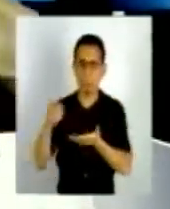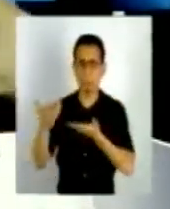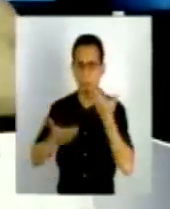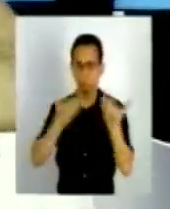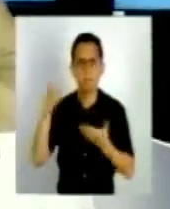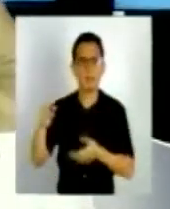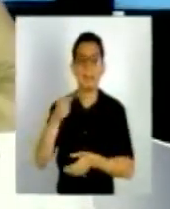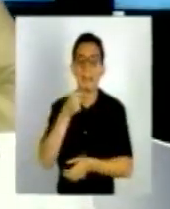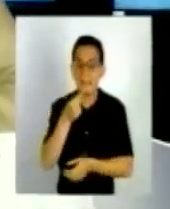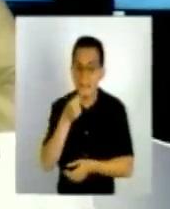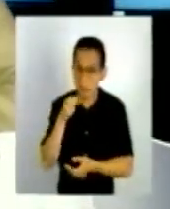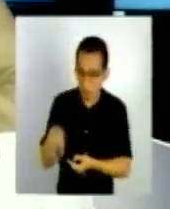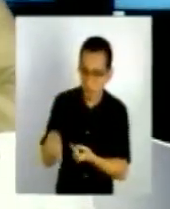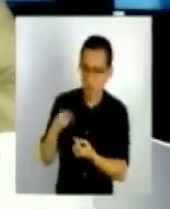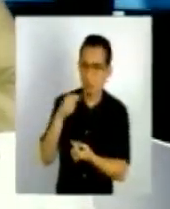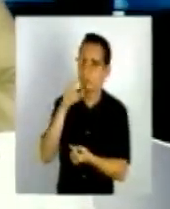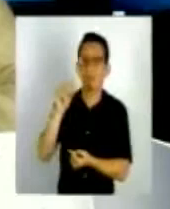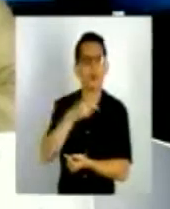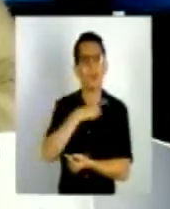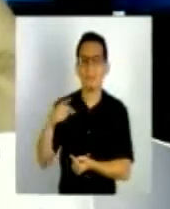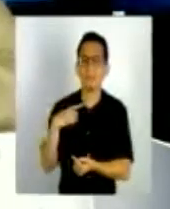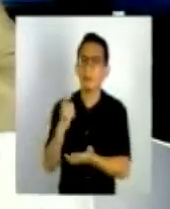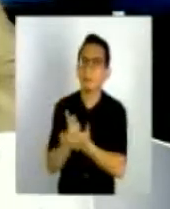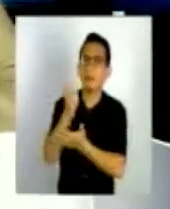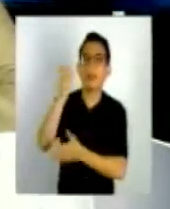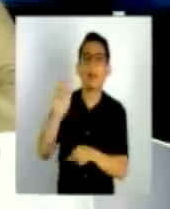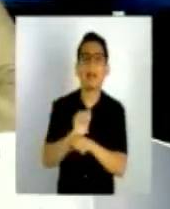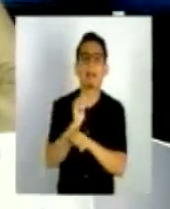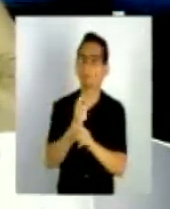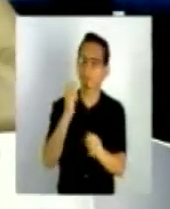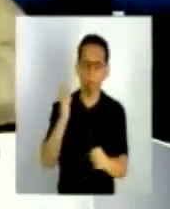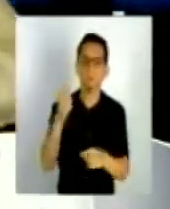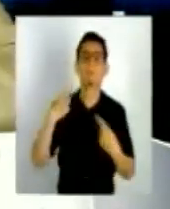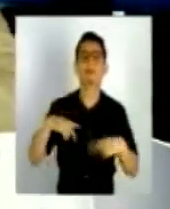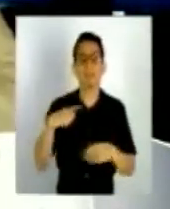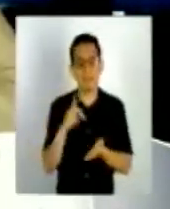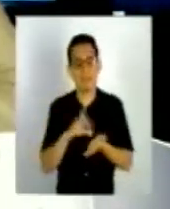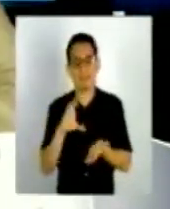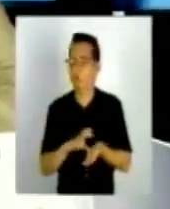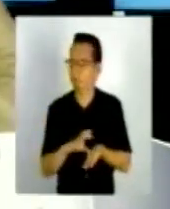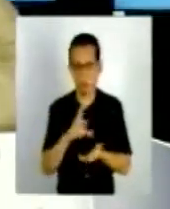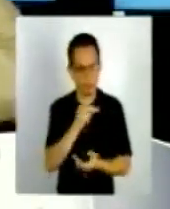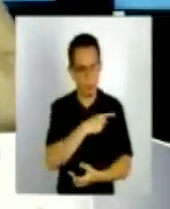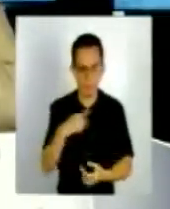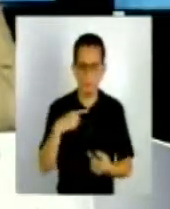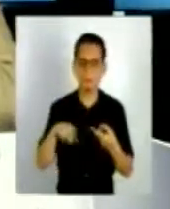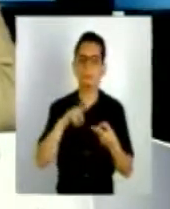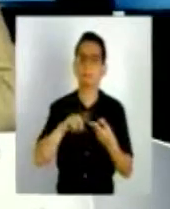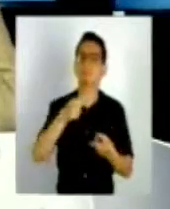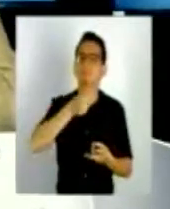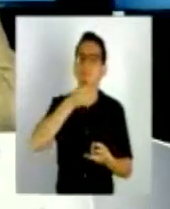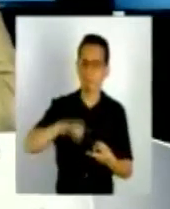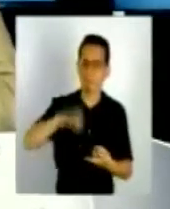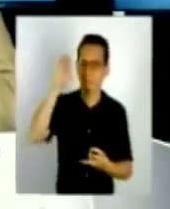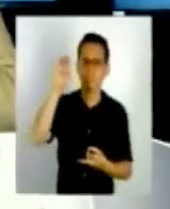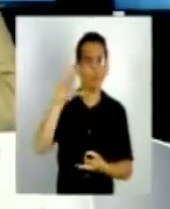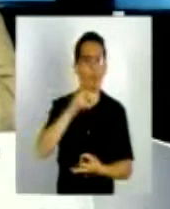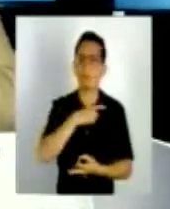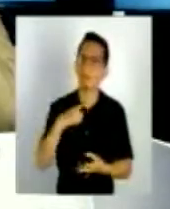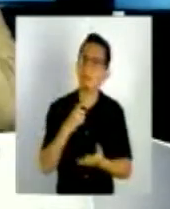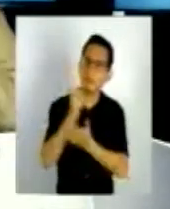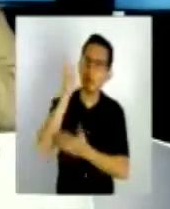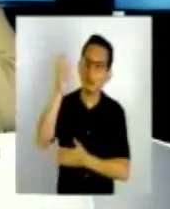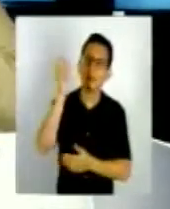niño pague el autobús, ningún niño, ningún discapacitado, ningún adulto mayor. No puede ser que una